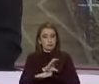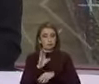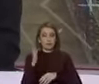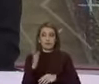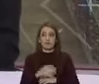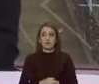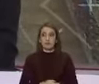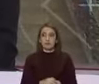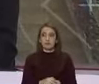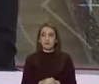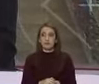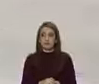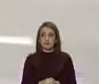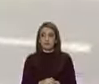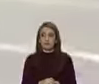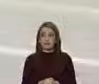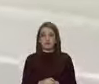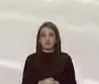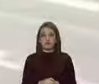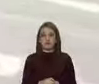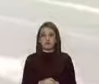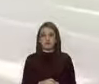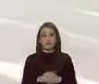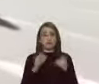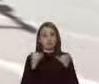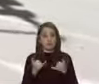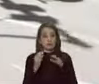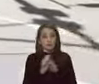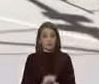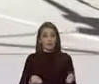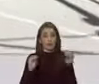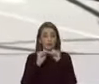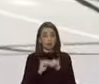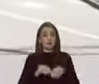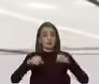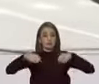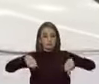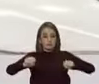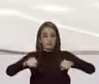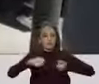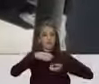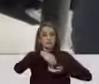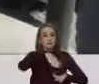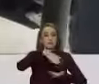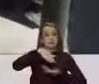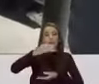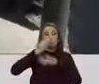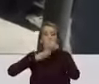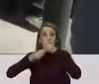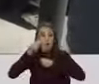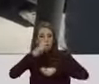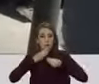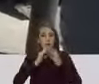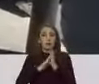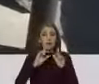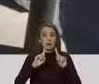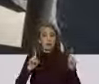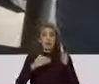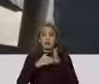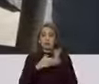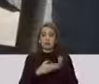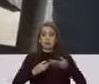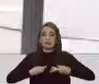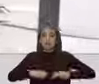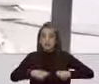conseguirlo. En tiempos de pandemia se multiplicaron las entregas de comida a domicilio, pero estas son un ejemplo de un gasto que puede